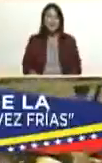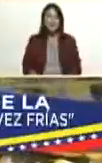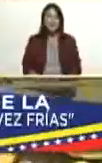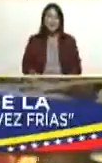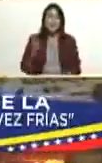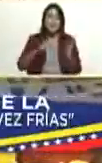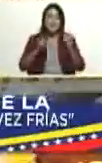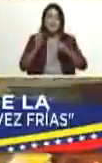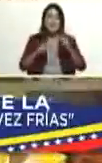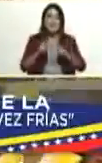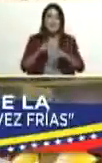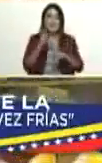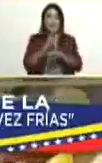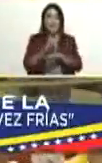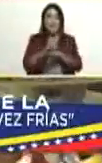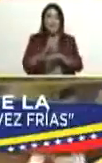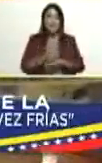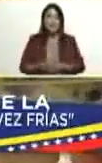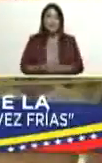presente Monaga.